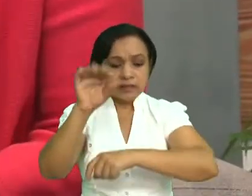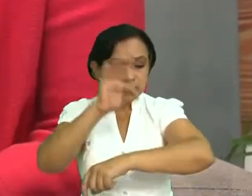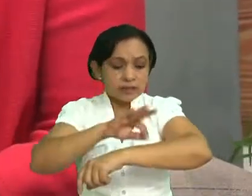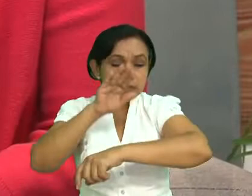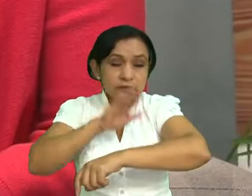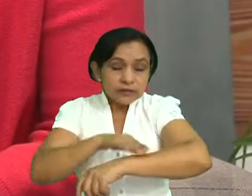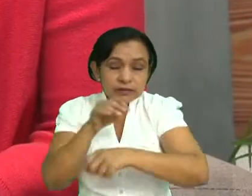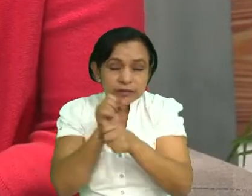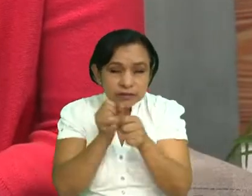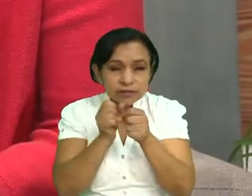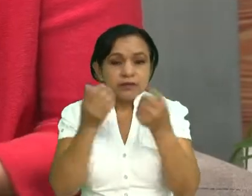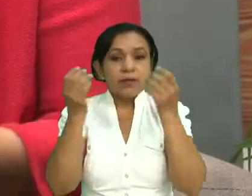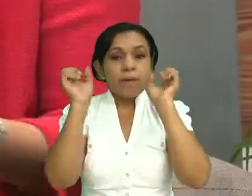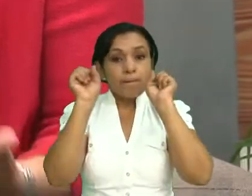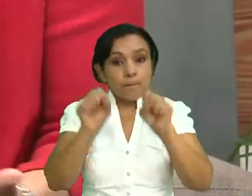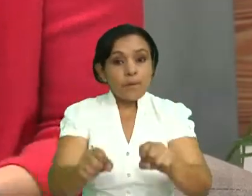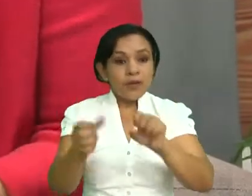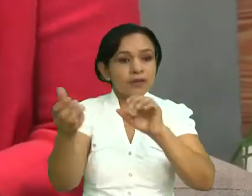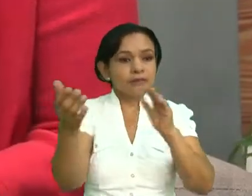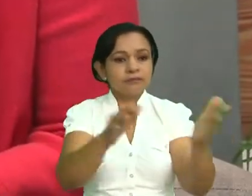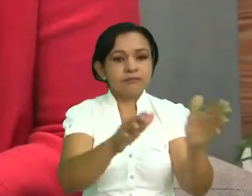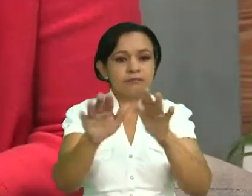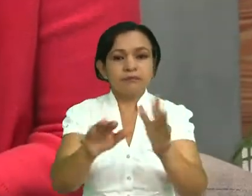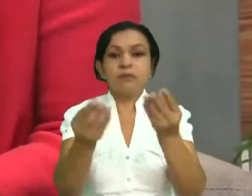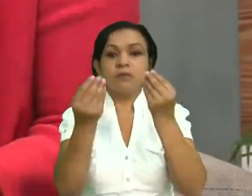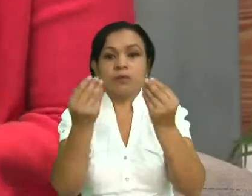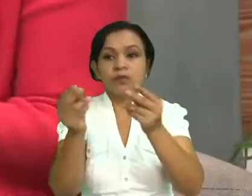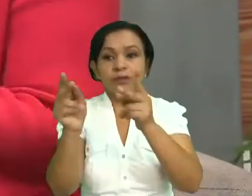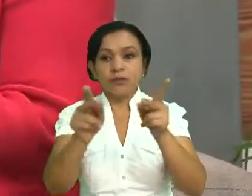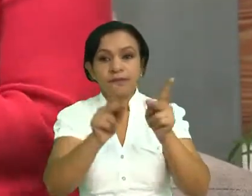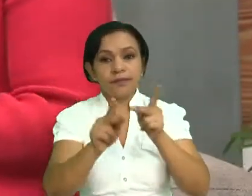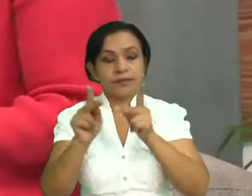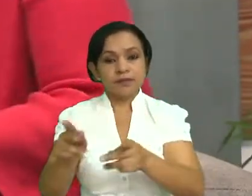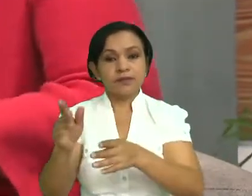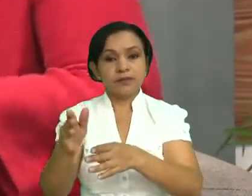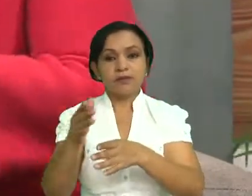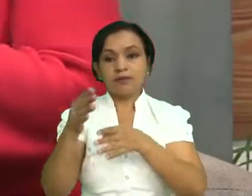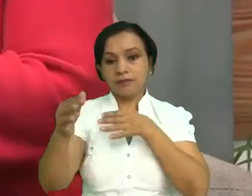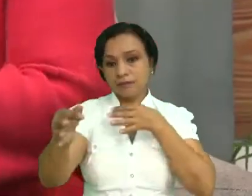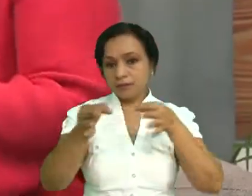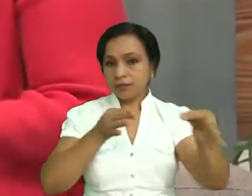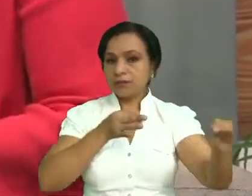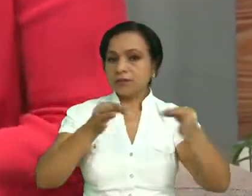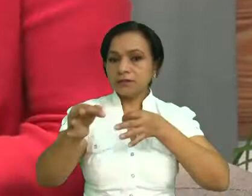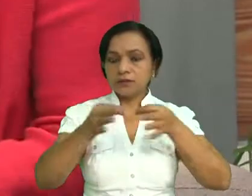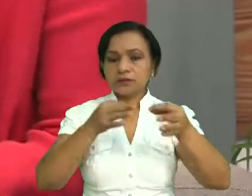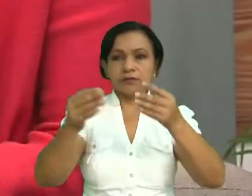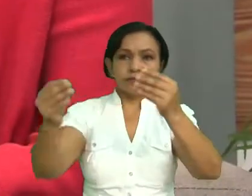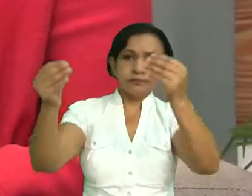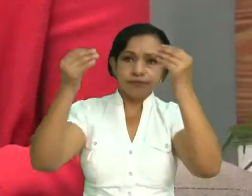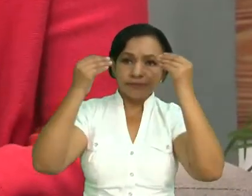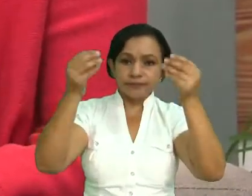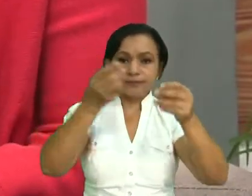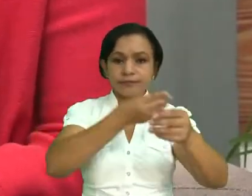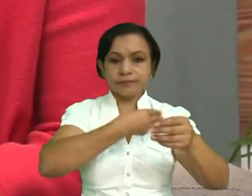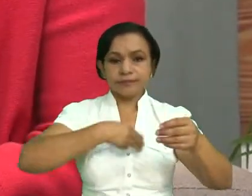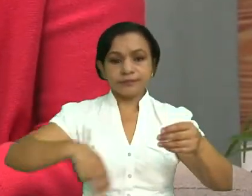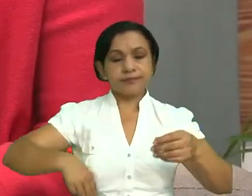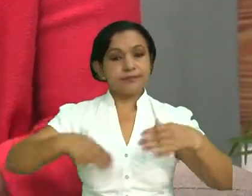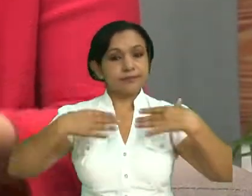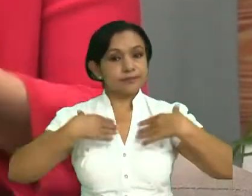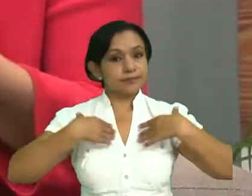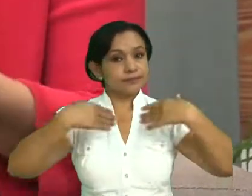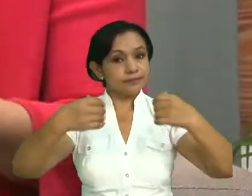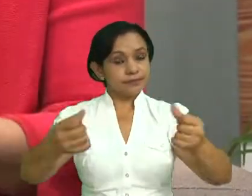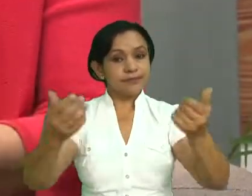también esas enfermedades pueden matar si no se tratan a tiempo, como nos ha explicado y nos ha capacitado el Ministerio de Salud, porque